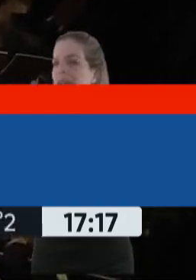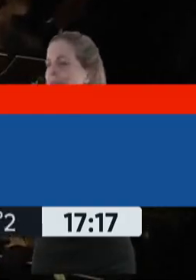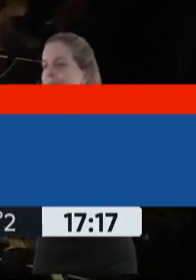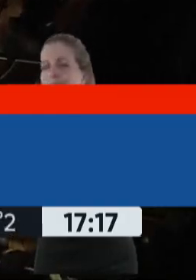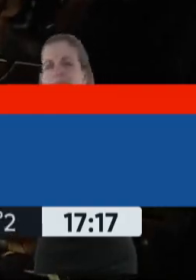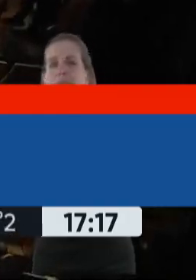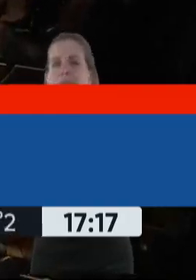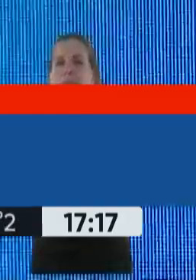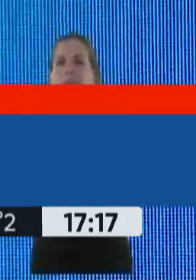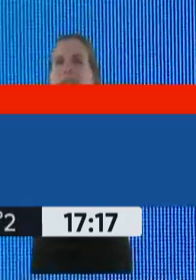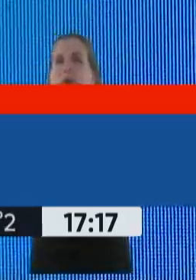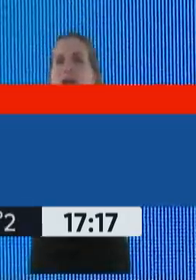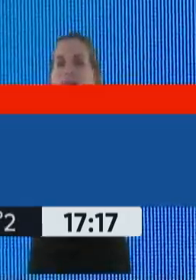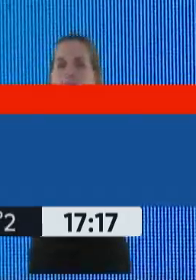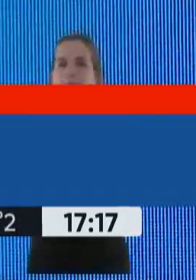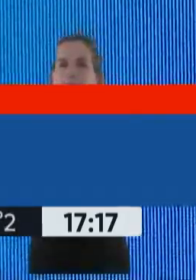la puesta en marcha